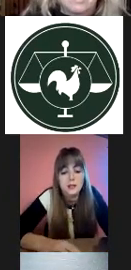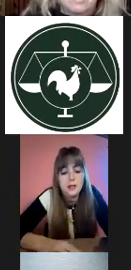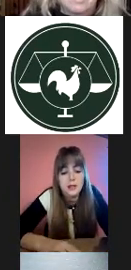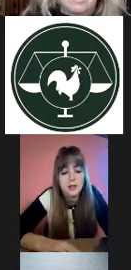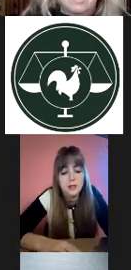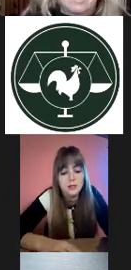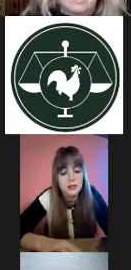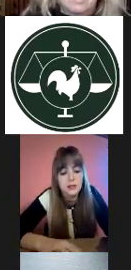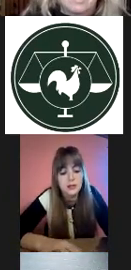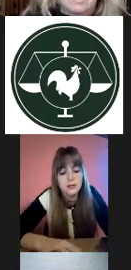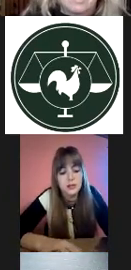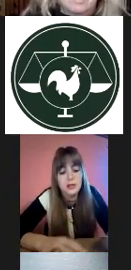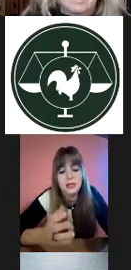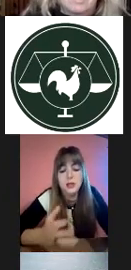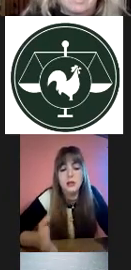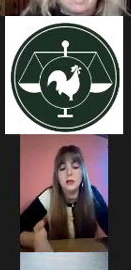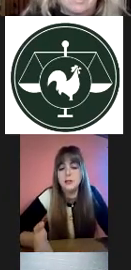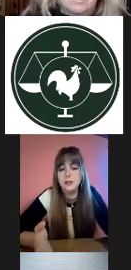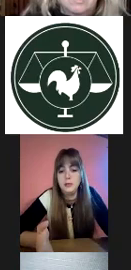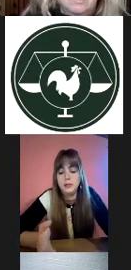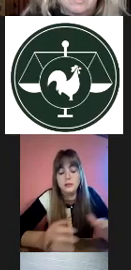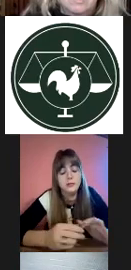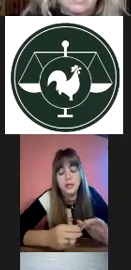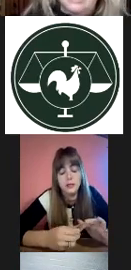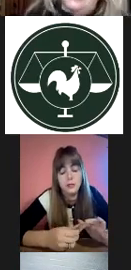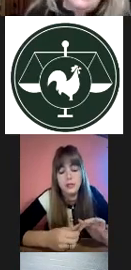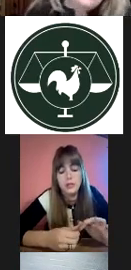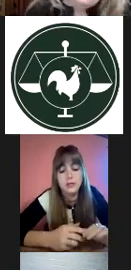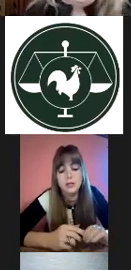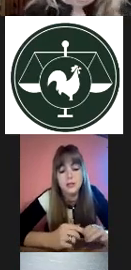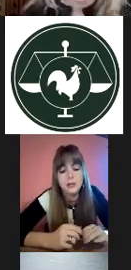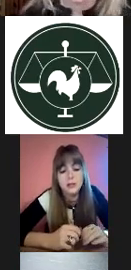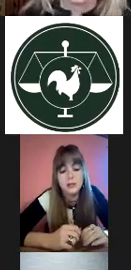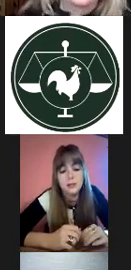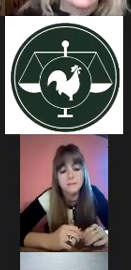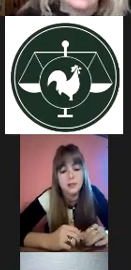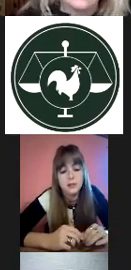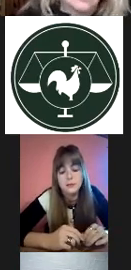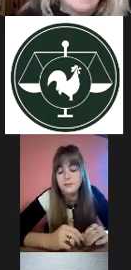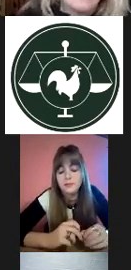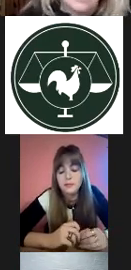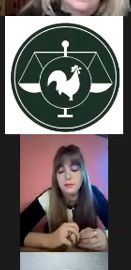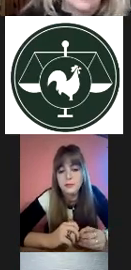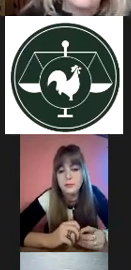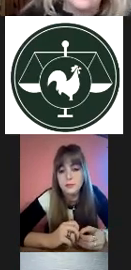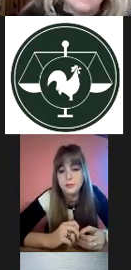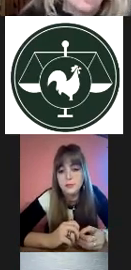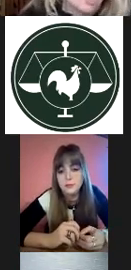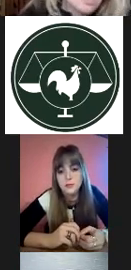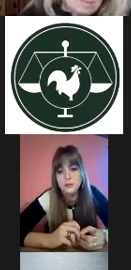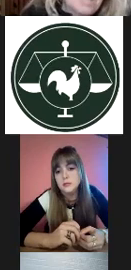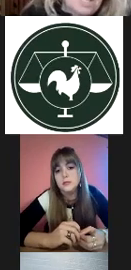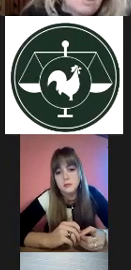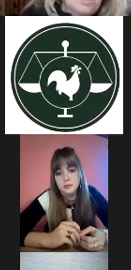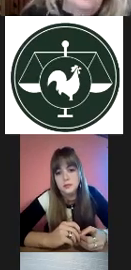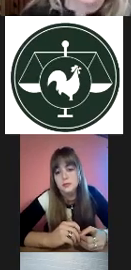de cambiar las cosas sin que el Estado lo haga, básicamente, ¿no? Es muy triste, sí. Hay que hacer campaña. Sí hay poder